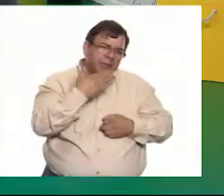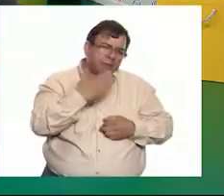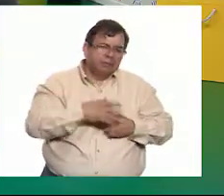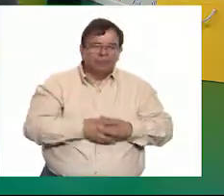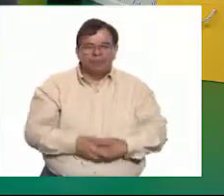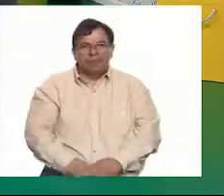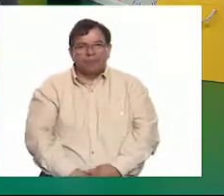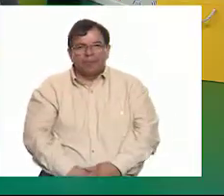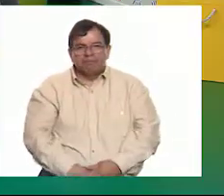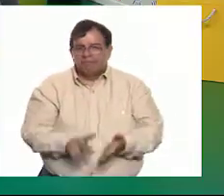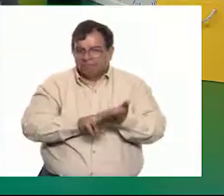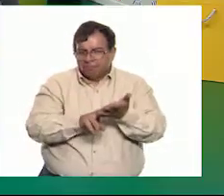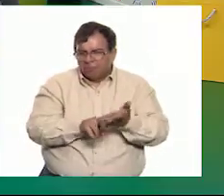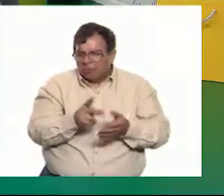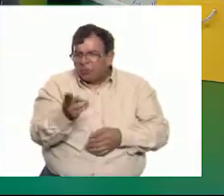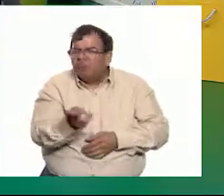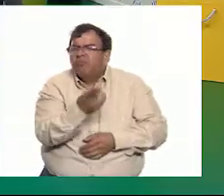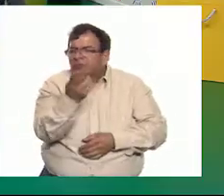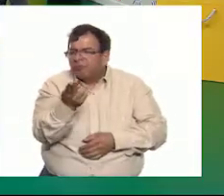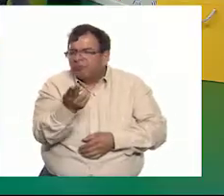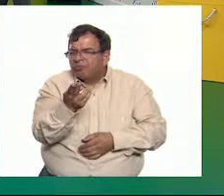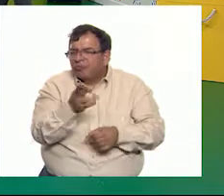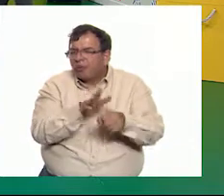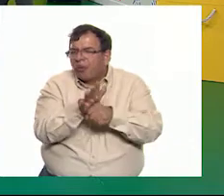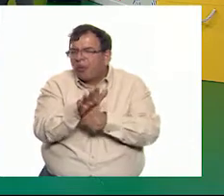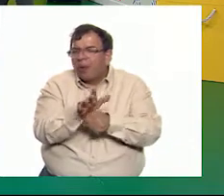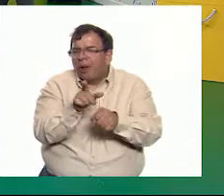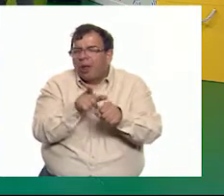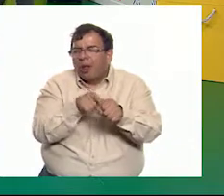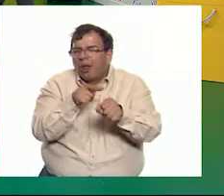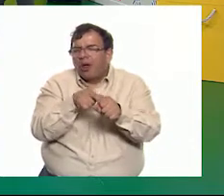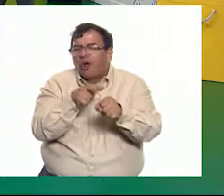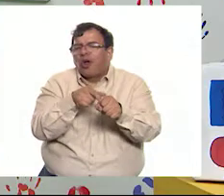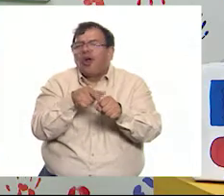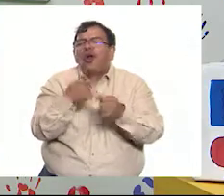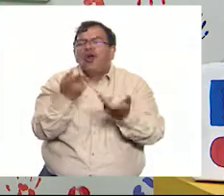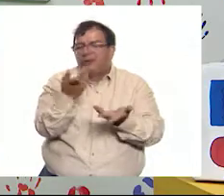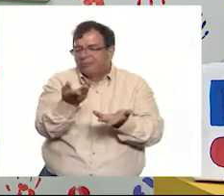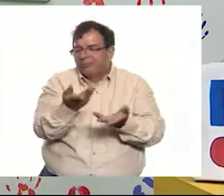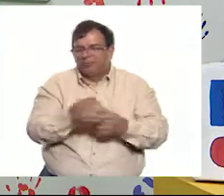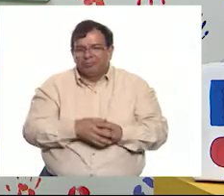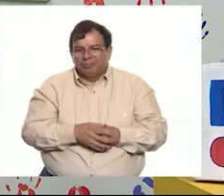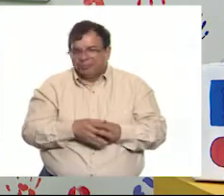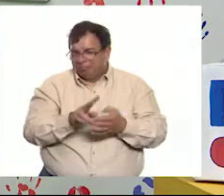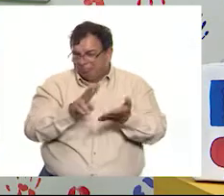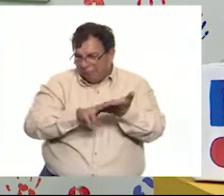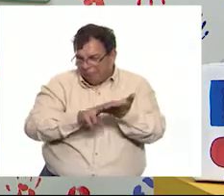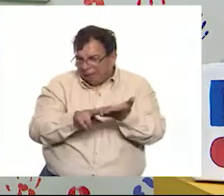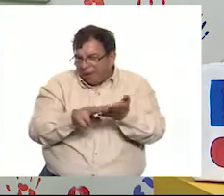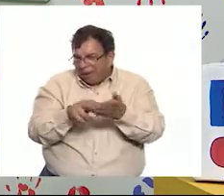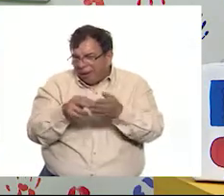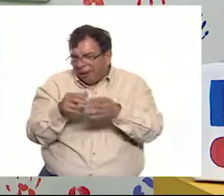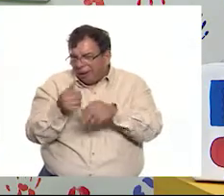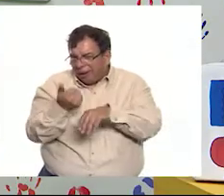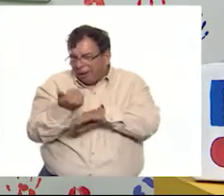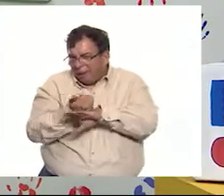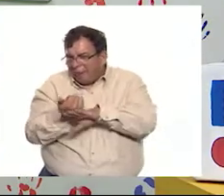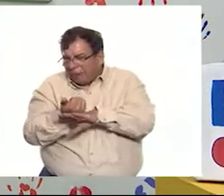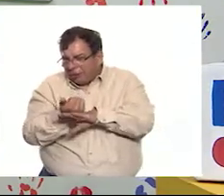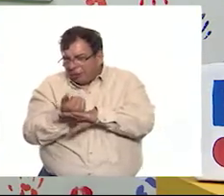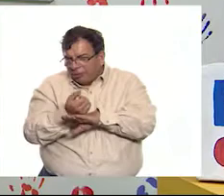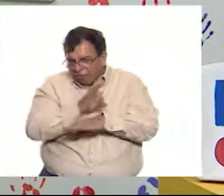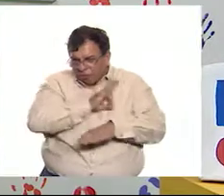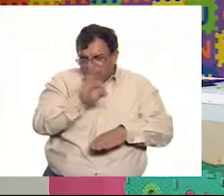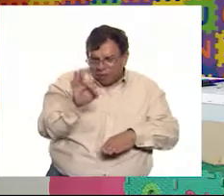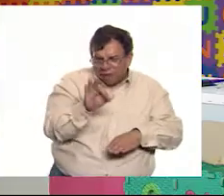muy bien, color verde. ¿Y ustedes en casa qué color de la brocha se pondrían? ¿Verde? ¿Amarillo? ¿Por qué creen? ¿Lo